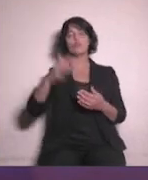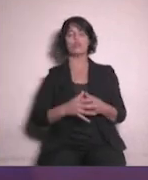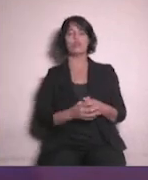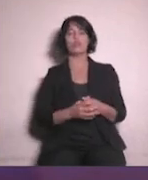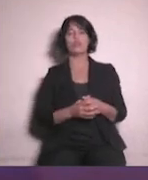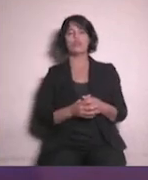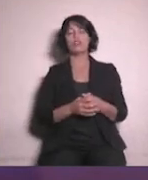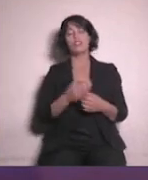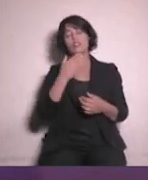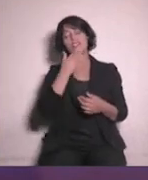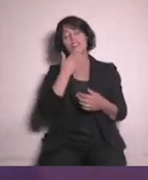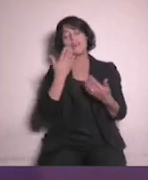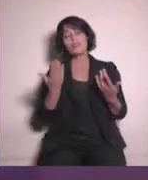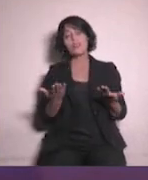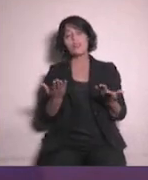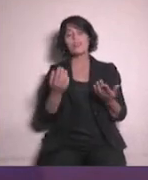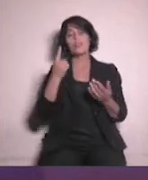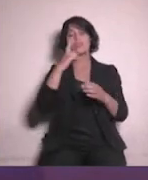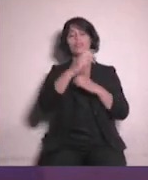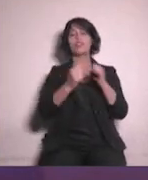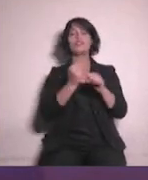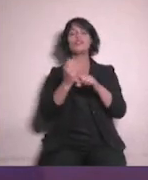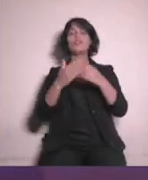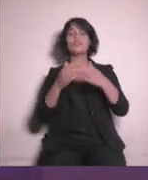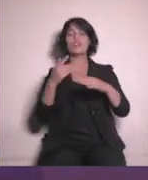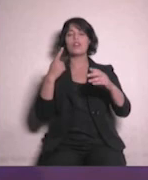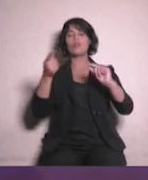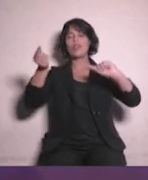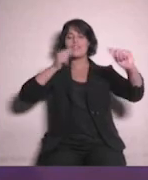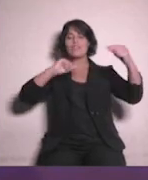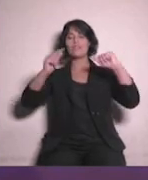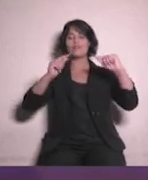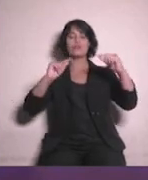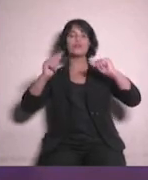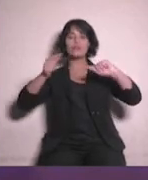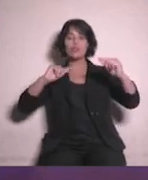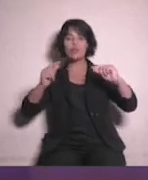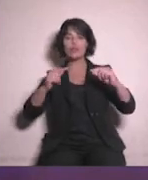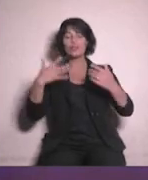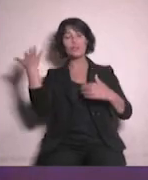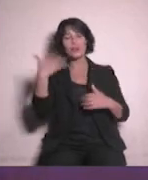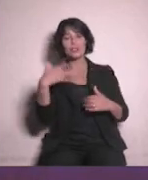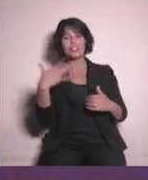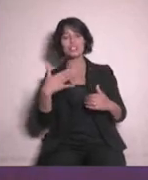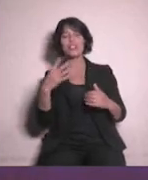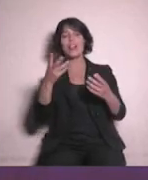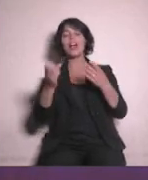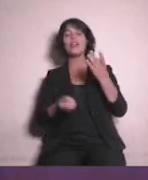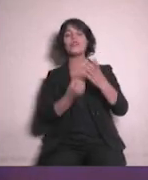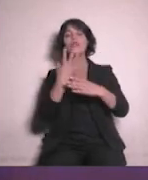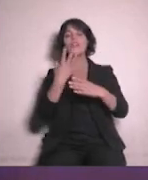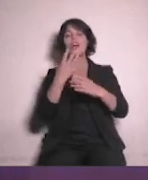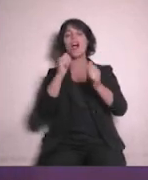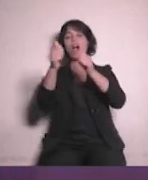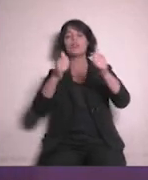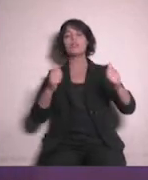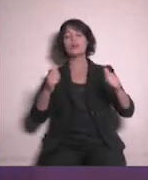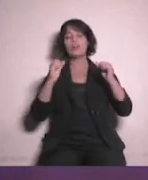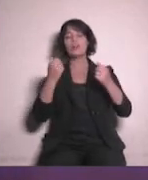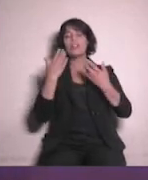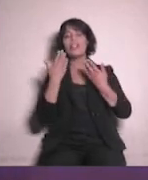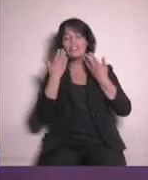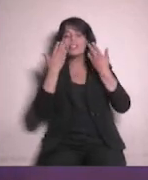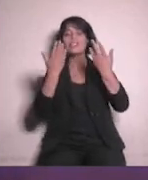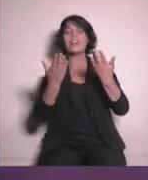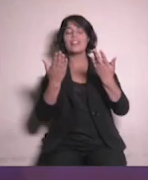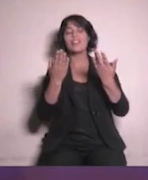Asimismo, esperamos que en un año donde el debate previsional seguirá siendo álgido, las nuevas autoridades contribuyan con propuestas que